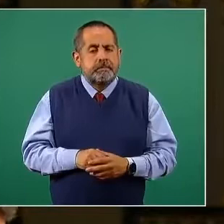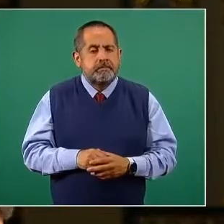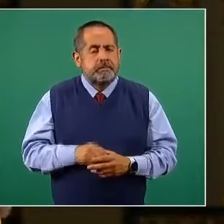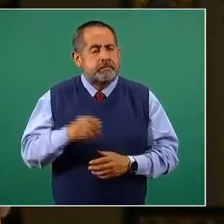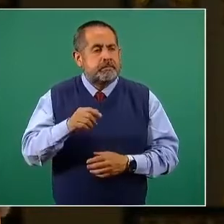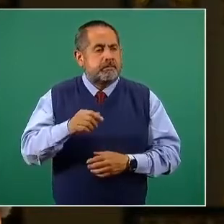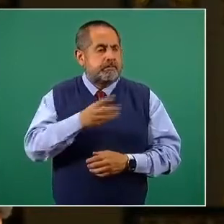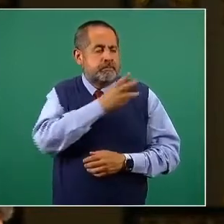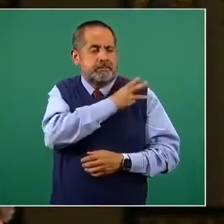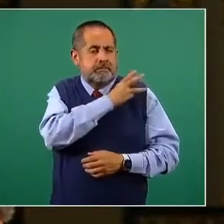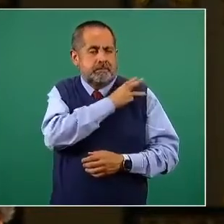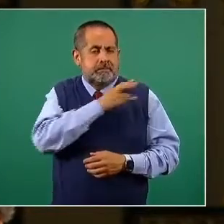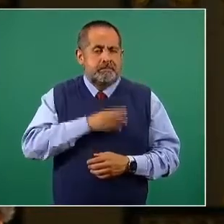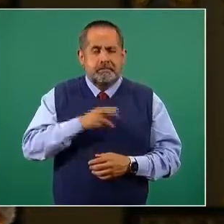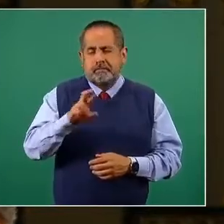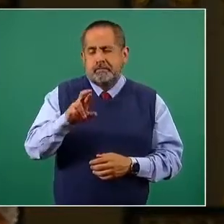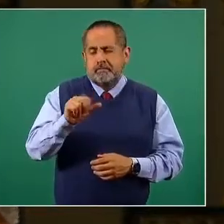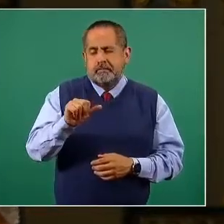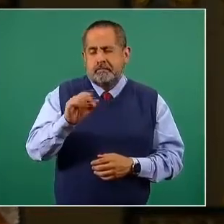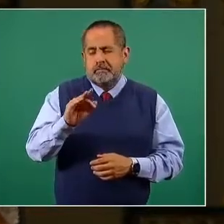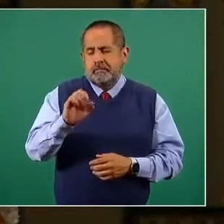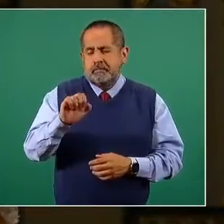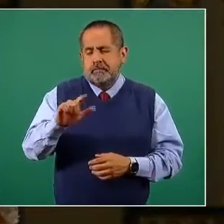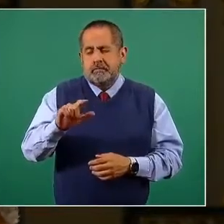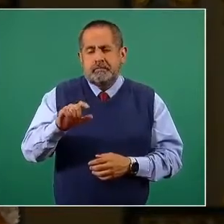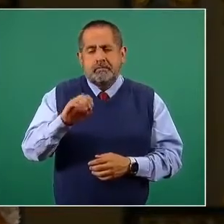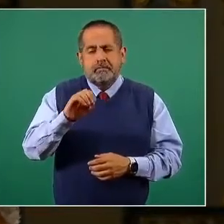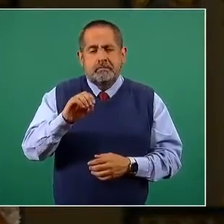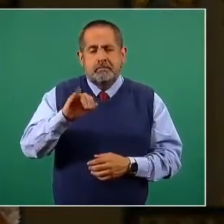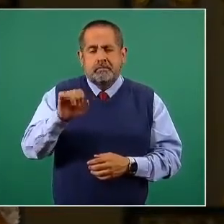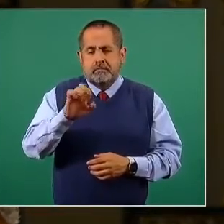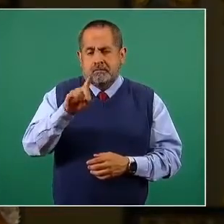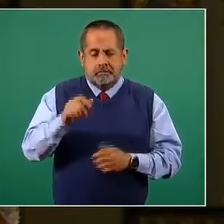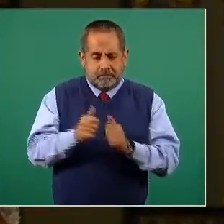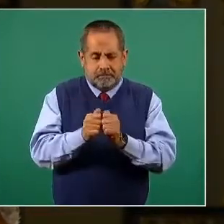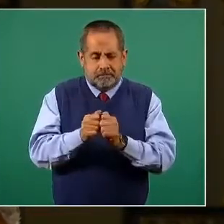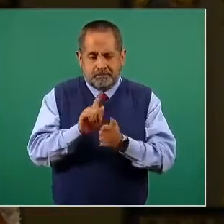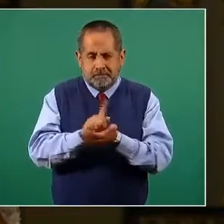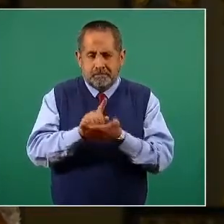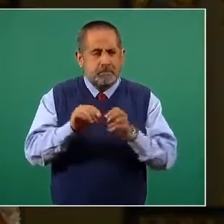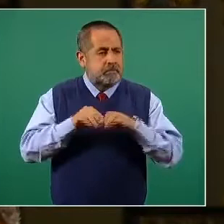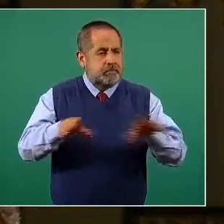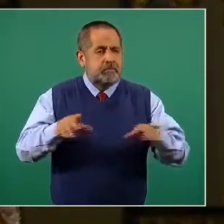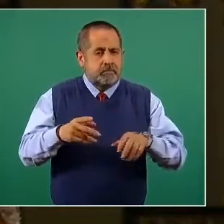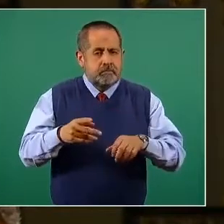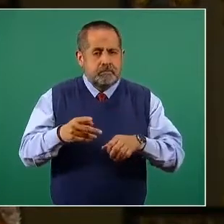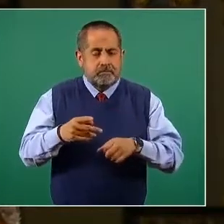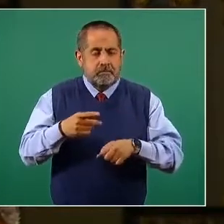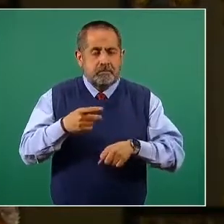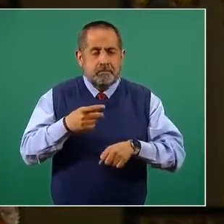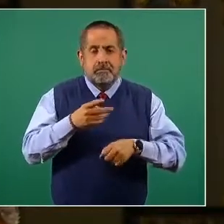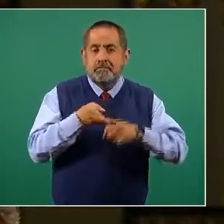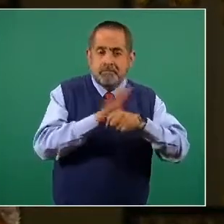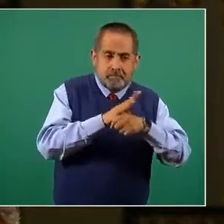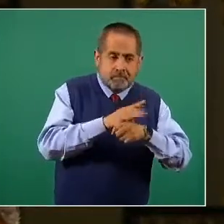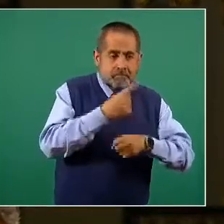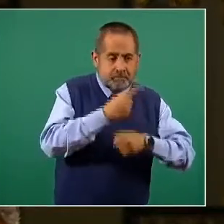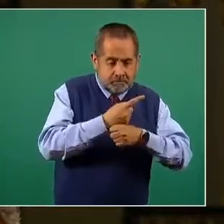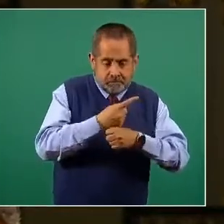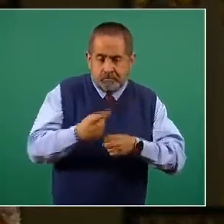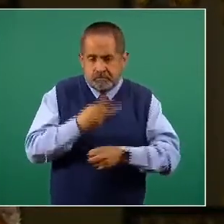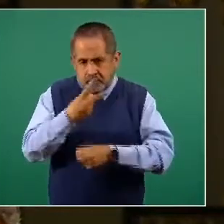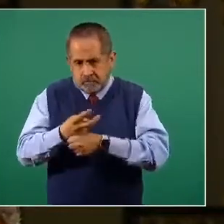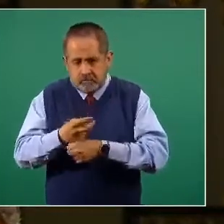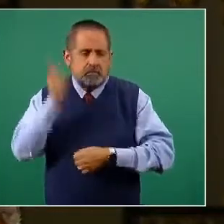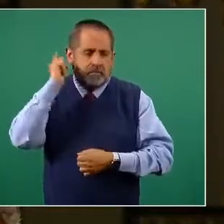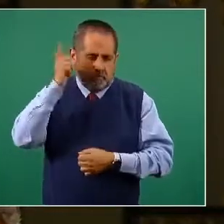almirante Rafael Ojeda, que reportó en su cuenta de Twitter que había dado positivo a coronavirus por segunda ocasión, pues esperamos que se